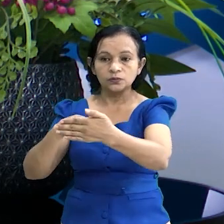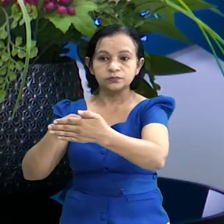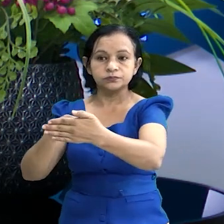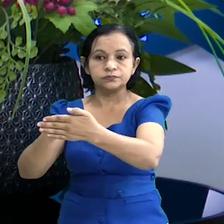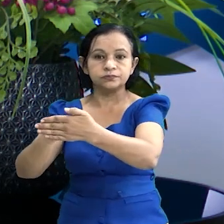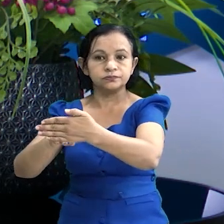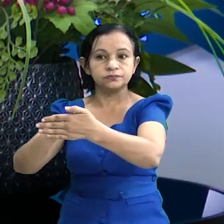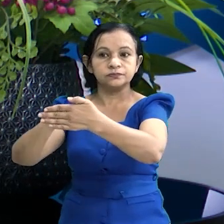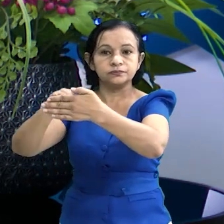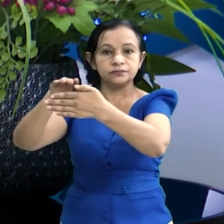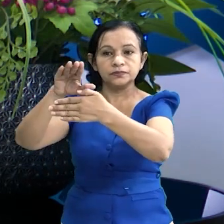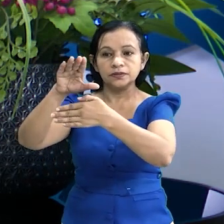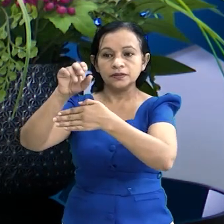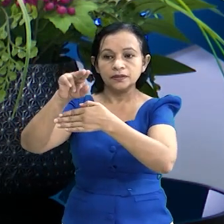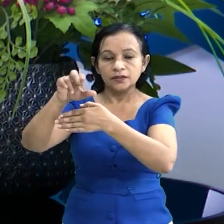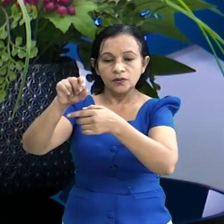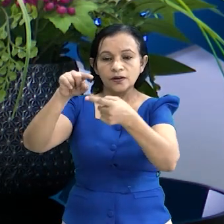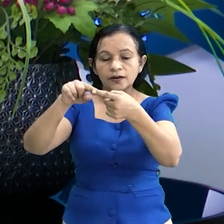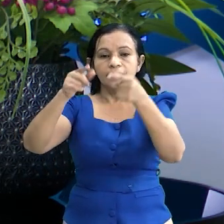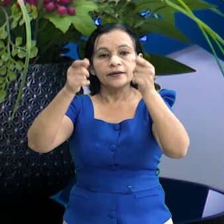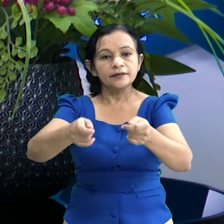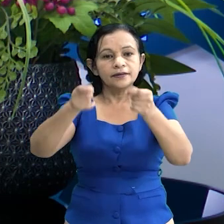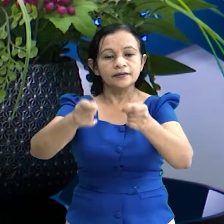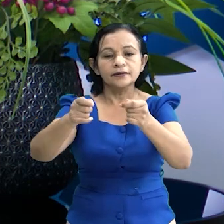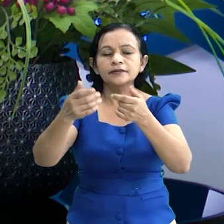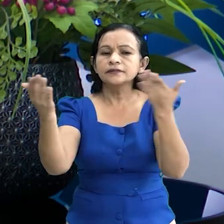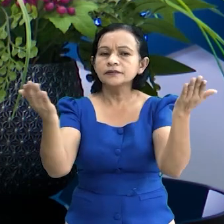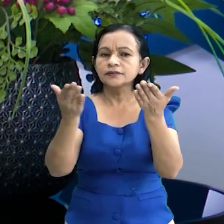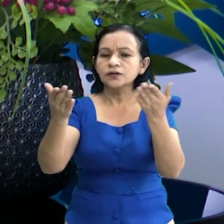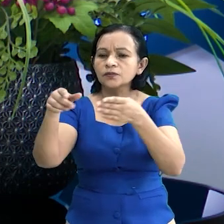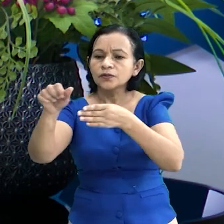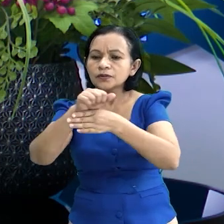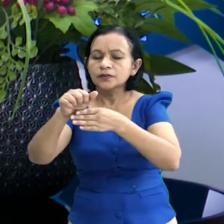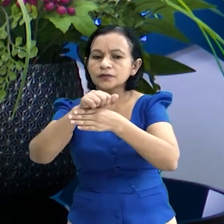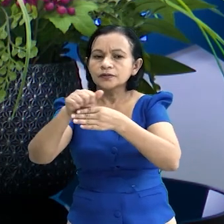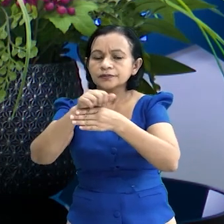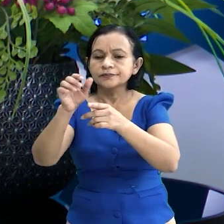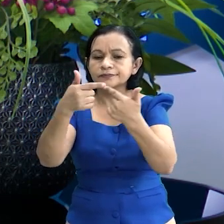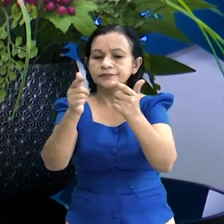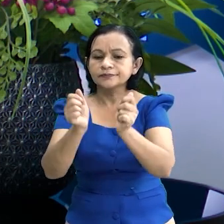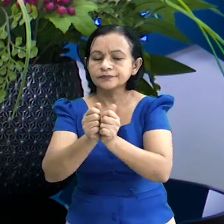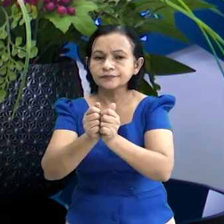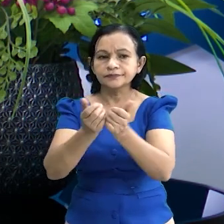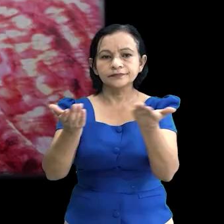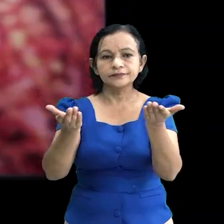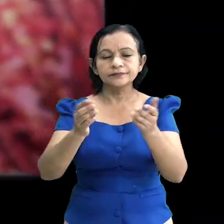también alcanza el municipio de Malacatoya en Granada. Veamos cómo se preparan desde el nivel organizativo.